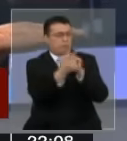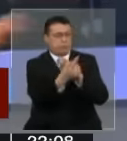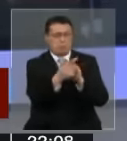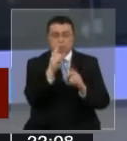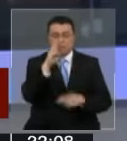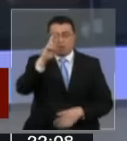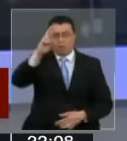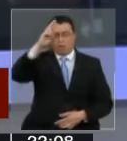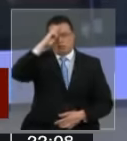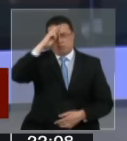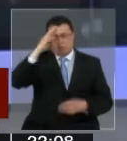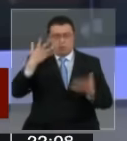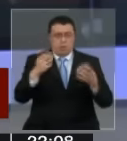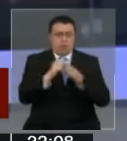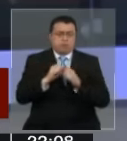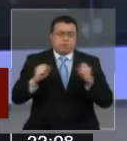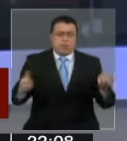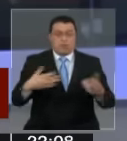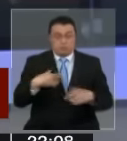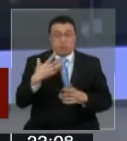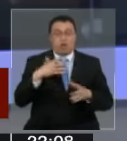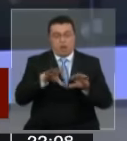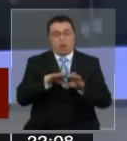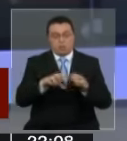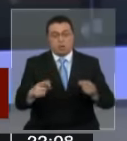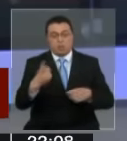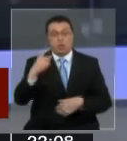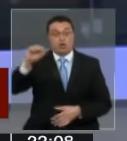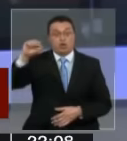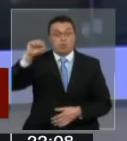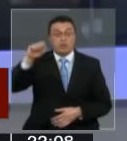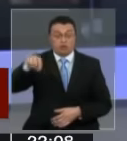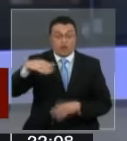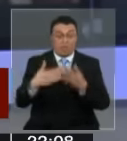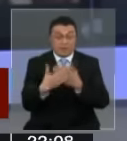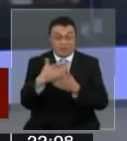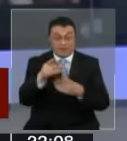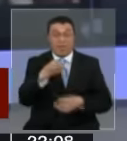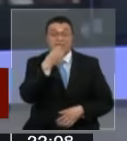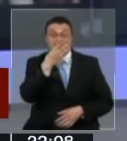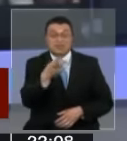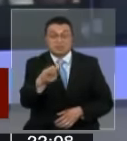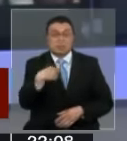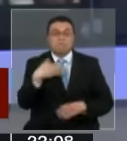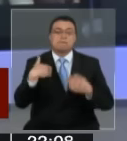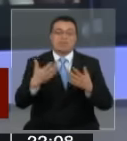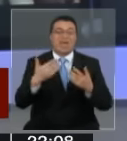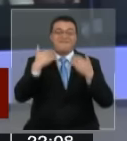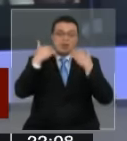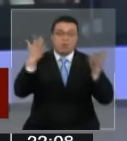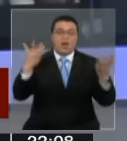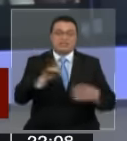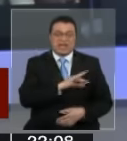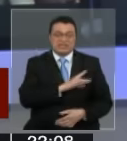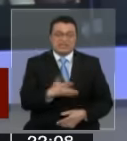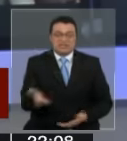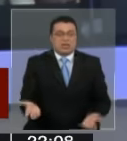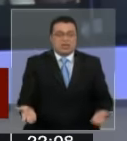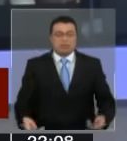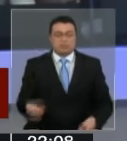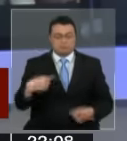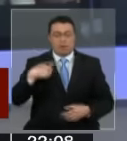increíbles. Entonces no tengo más que estar de acuerdo con un columnista que esta mañana en un matutino decía, me da vergüenza Chile, pensando en